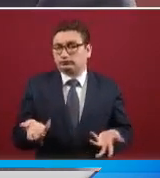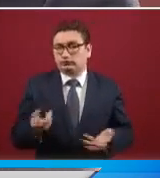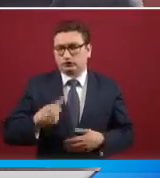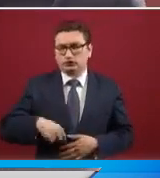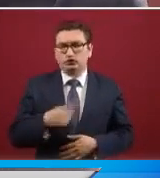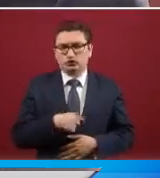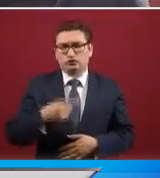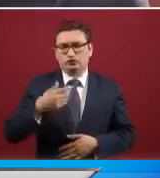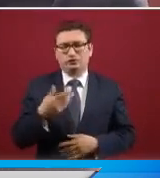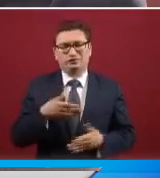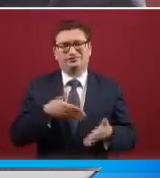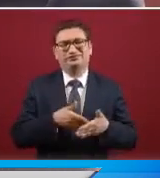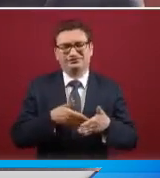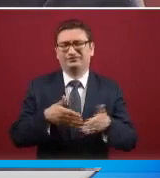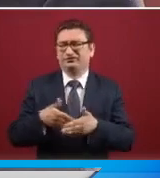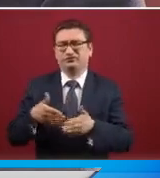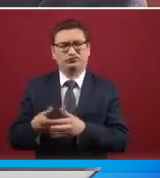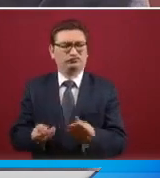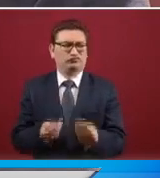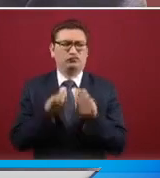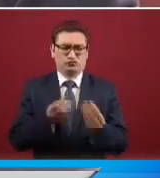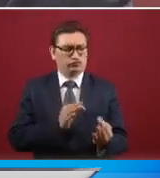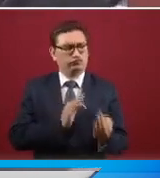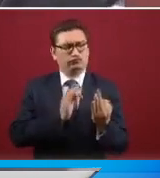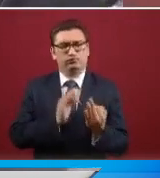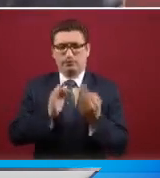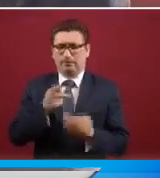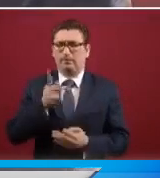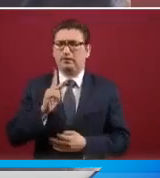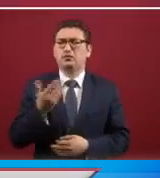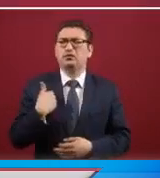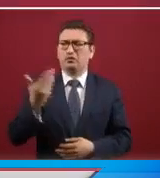muchos obstáculos, pero lo decía yo,